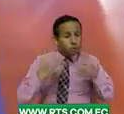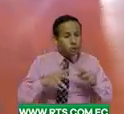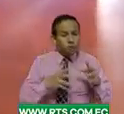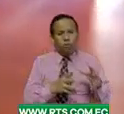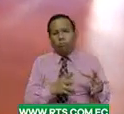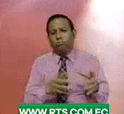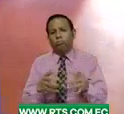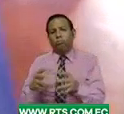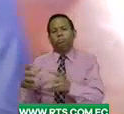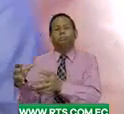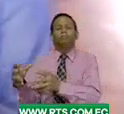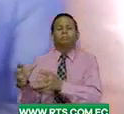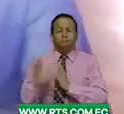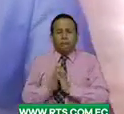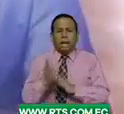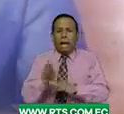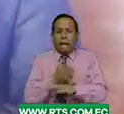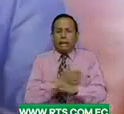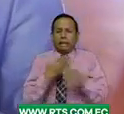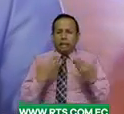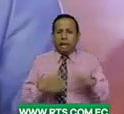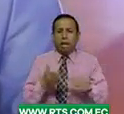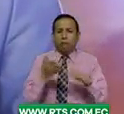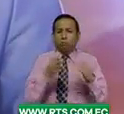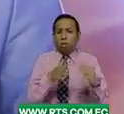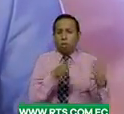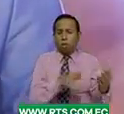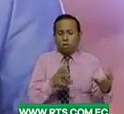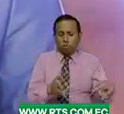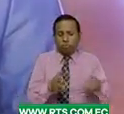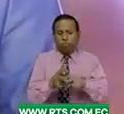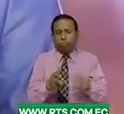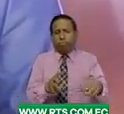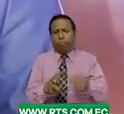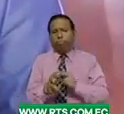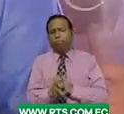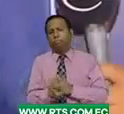medicina legal, luego de hacer el levantamiento de los dos cadáveres. Ana, adelante.